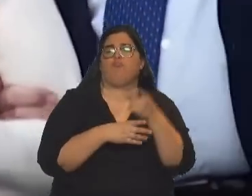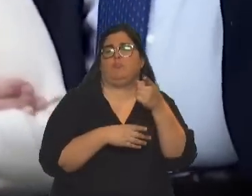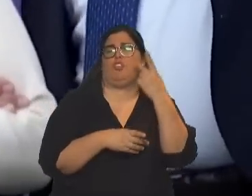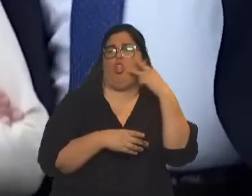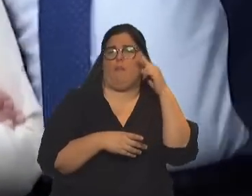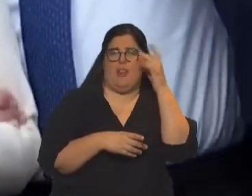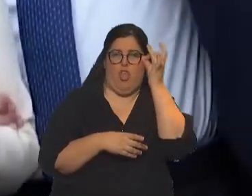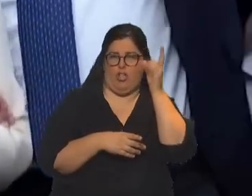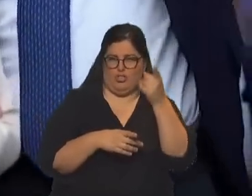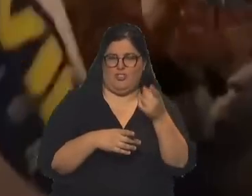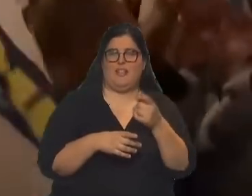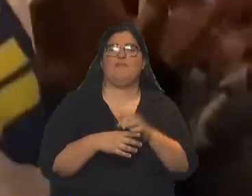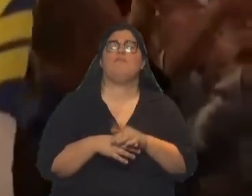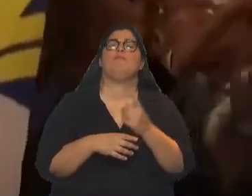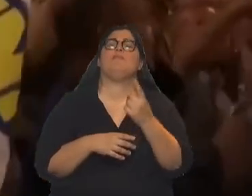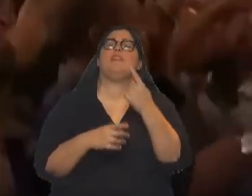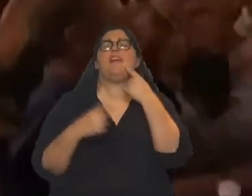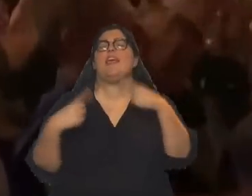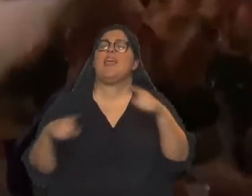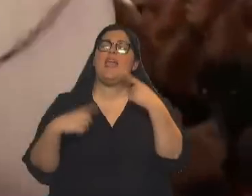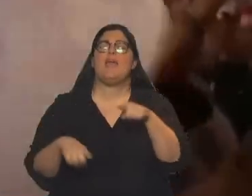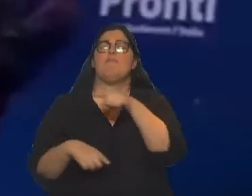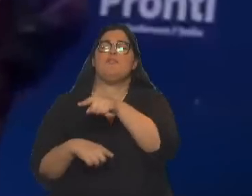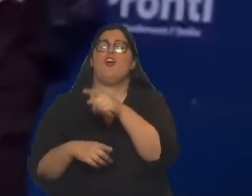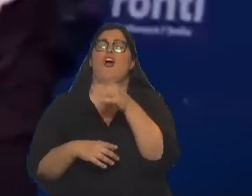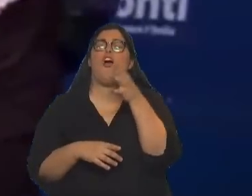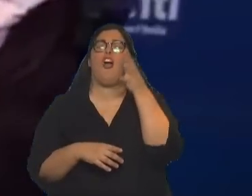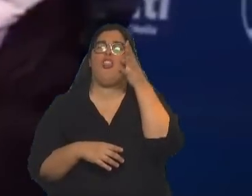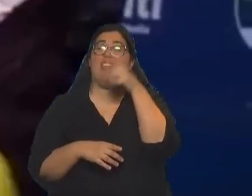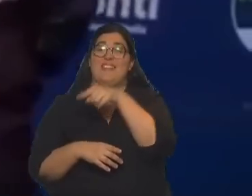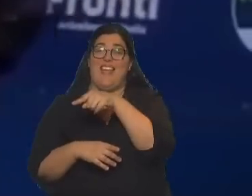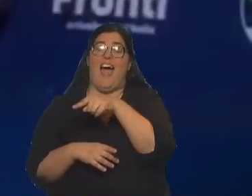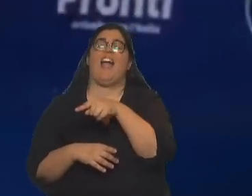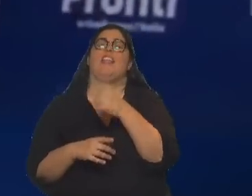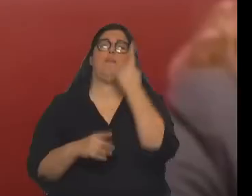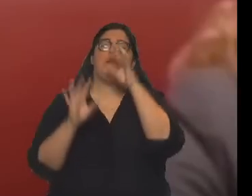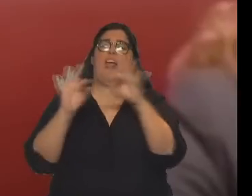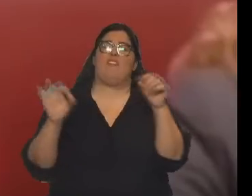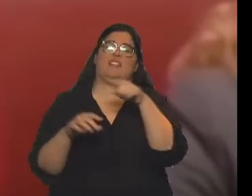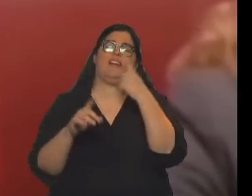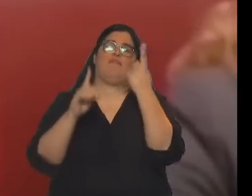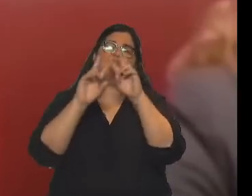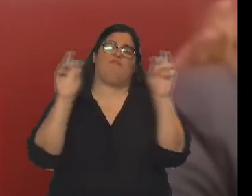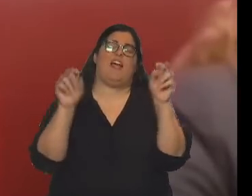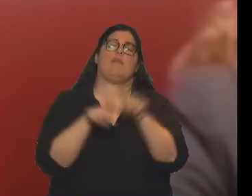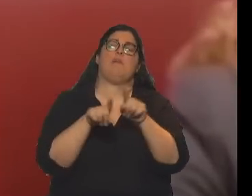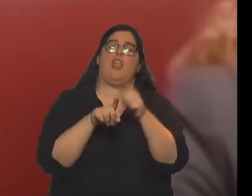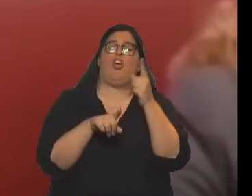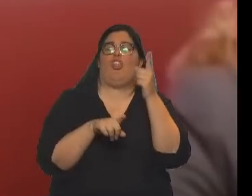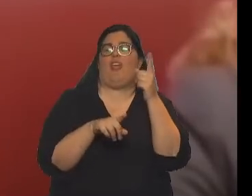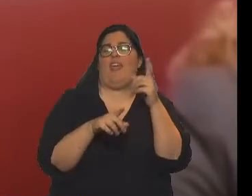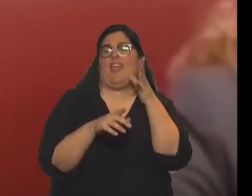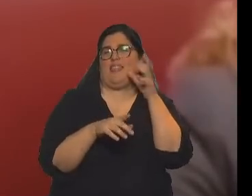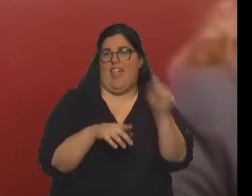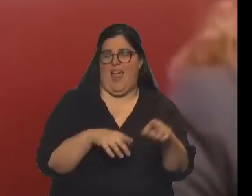la primera frase del himno nacional italiano y su origen es el fascista Movimento Sociale Italiano, fundado tras la Segunda Guerra Mundial,